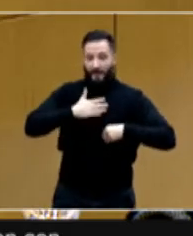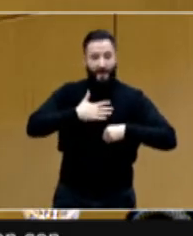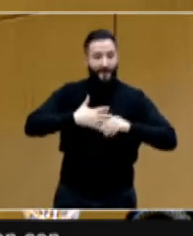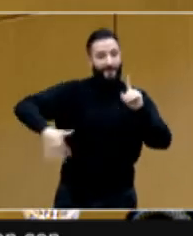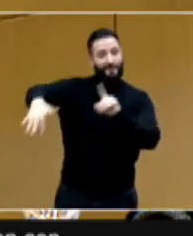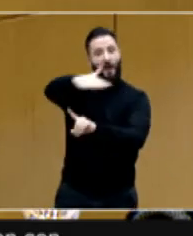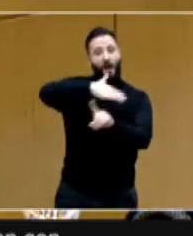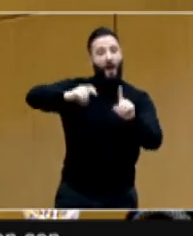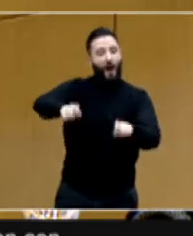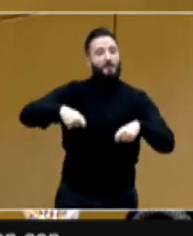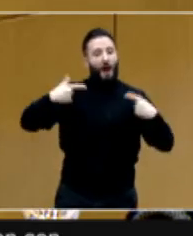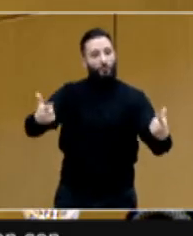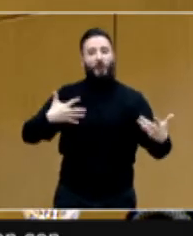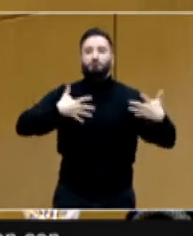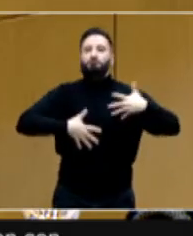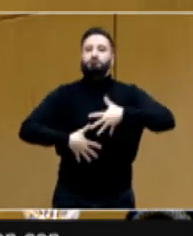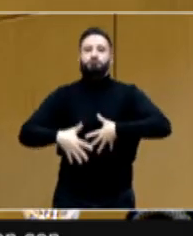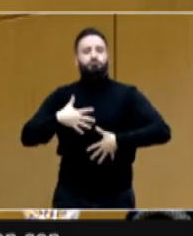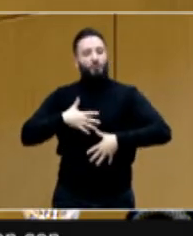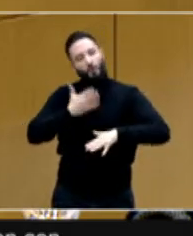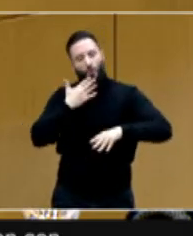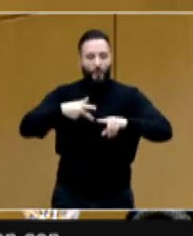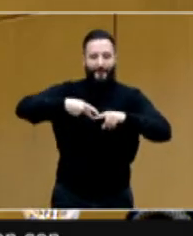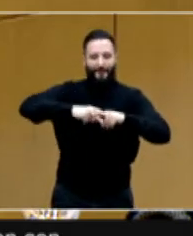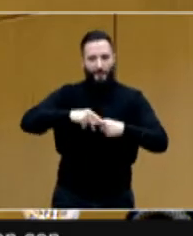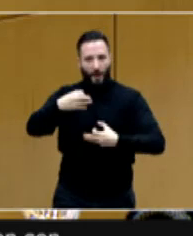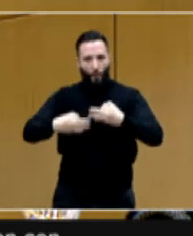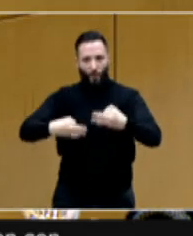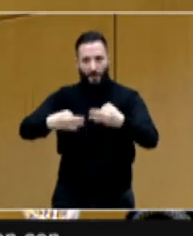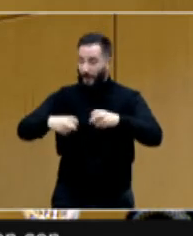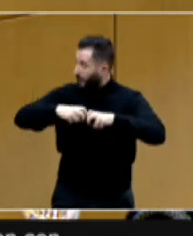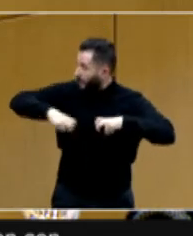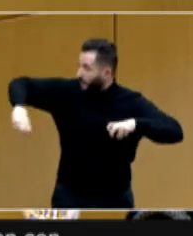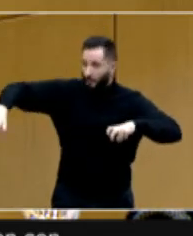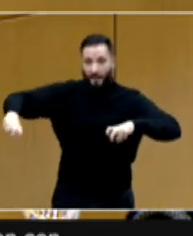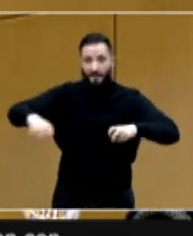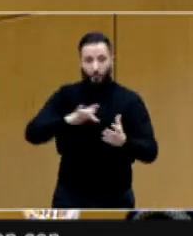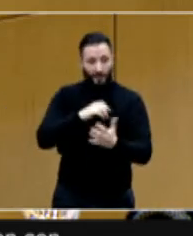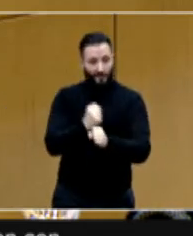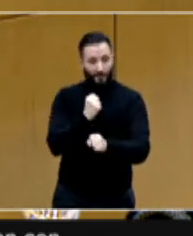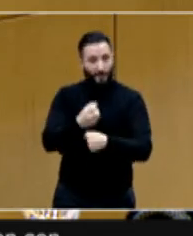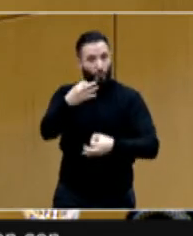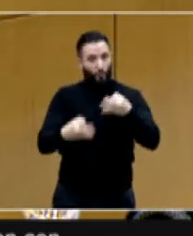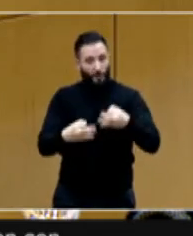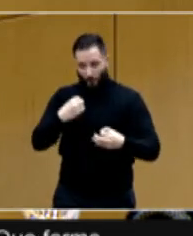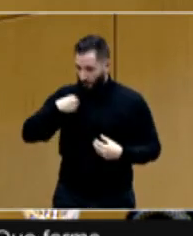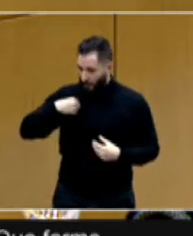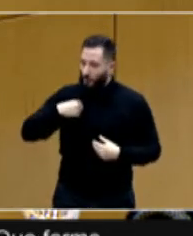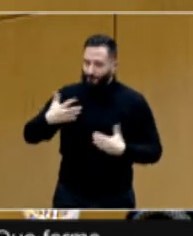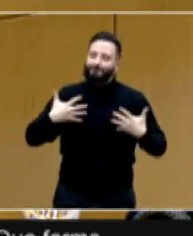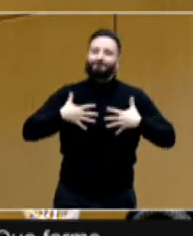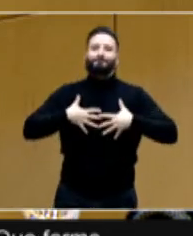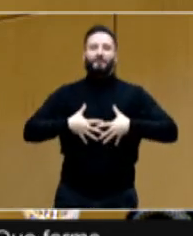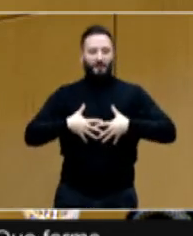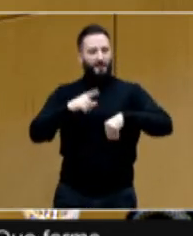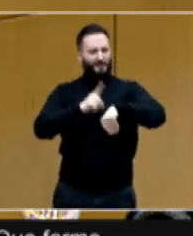ecosistema de nuestros valores de nuestras herramientas jurídicas También en esta mesa en la que estamos operadores jurídicos y eso aún